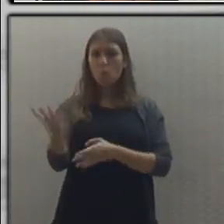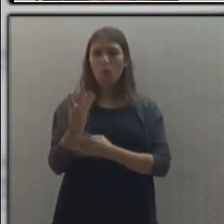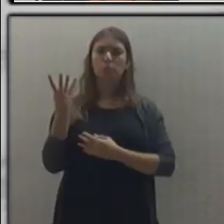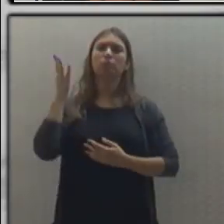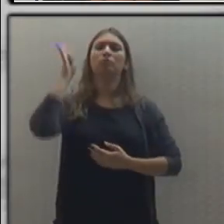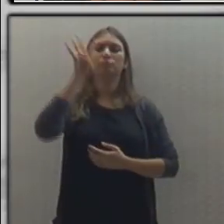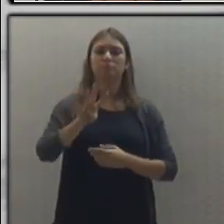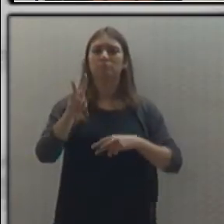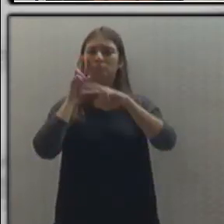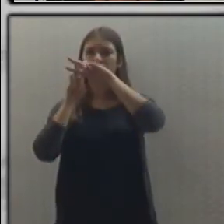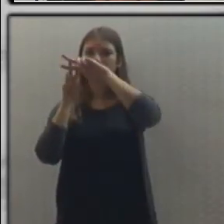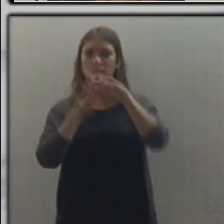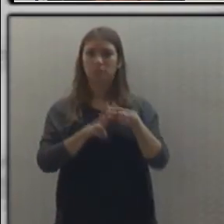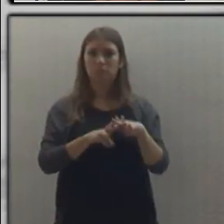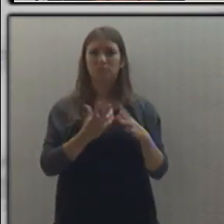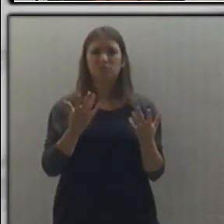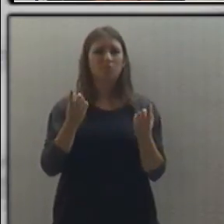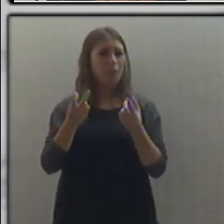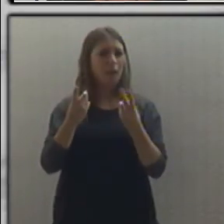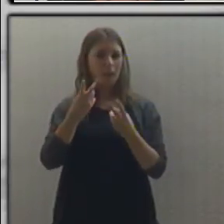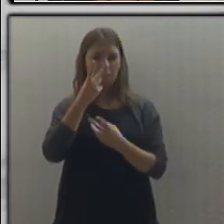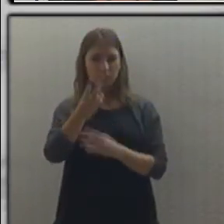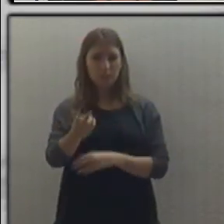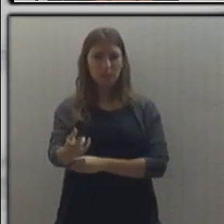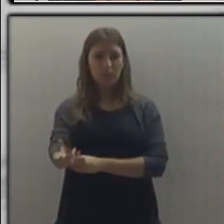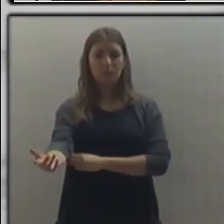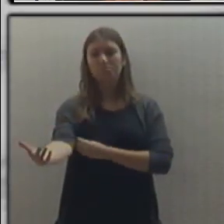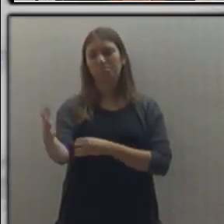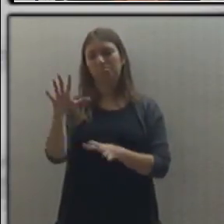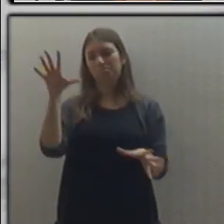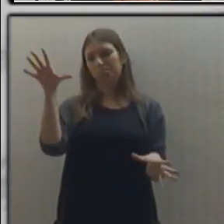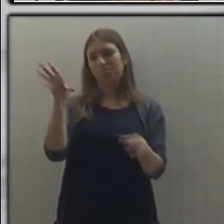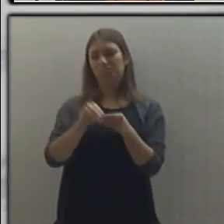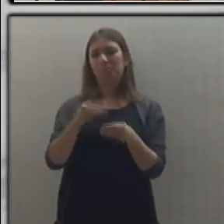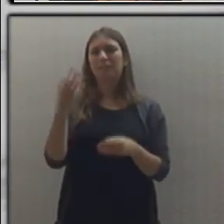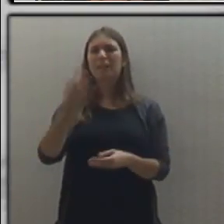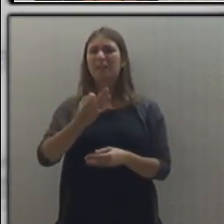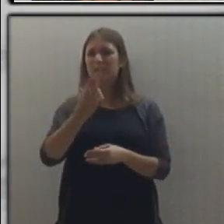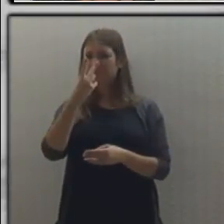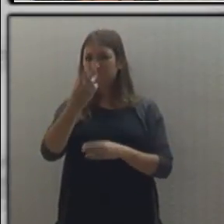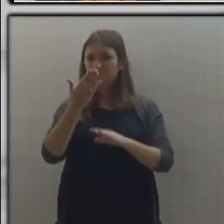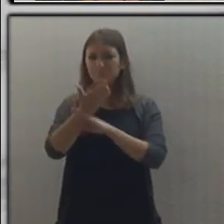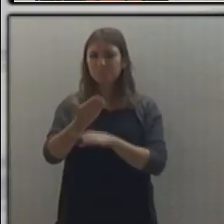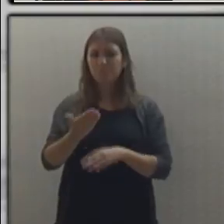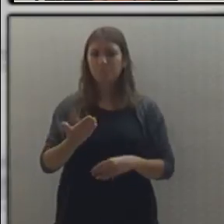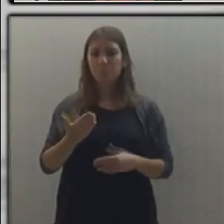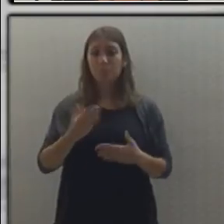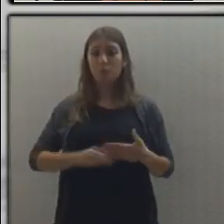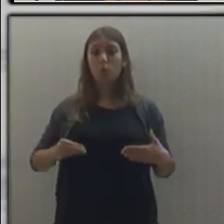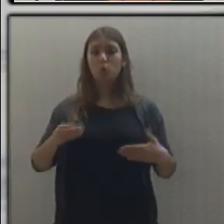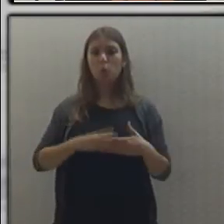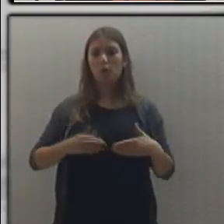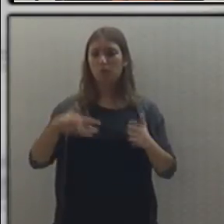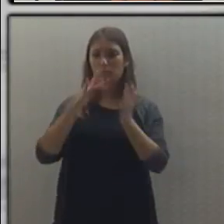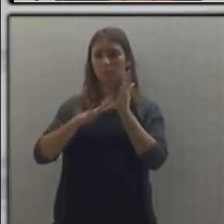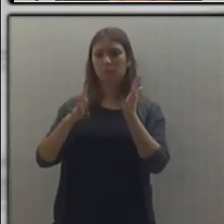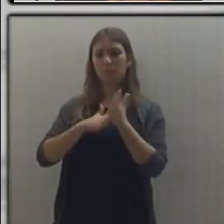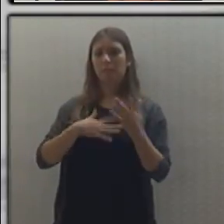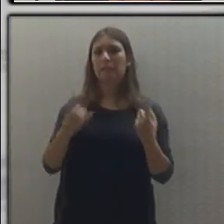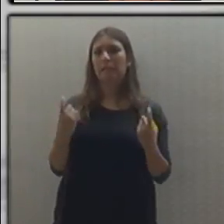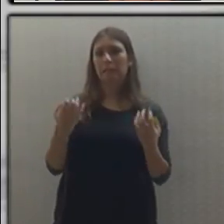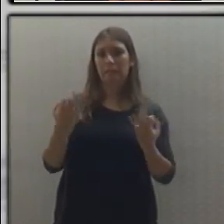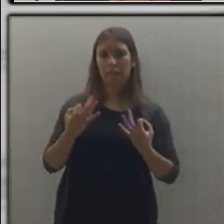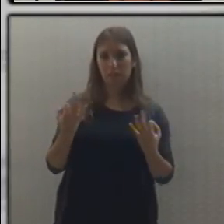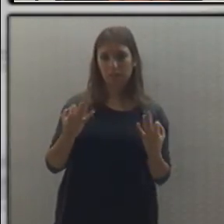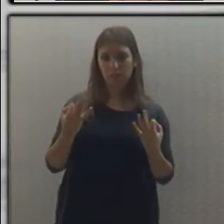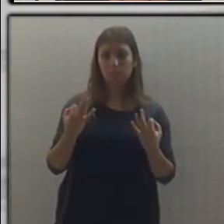4 agentes. ¿Qué es esa visita? A modo gráfico, la visita de prescripción es un usuario tiene unas necesidades